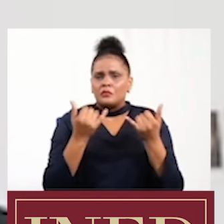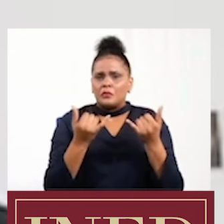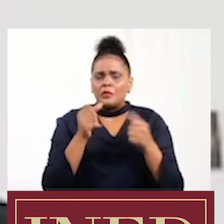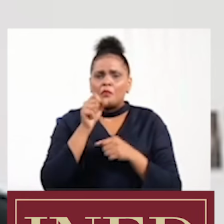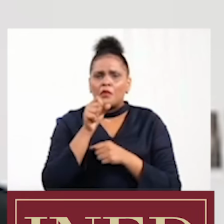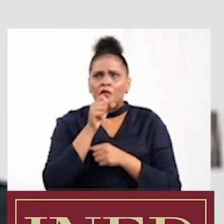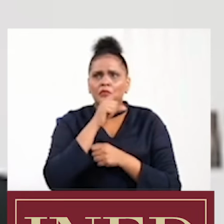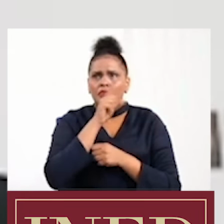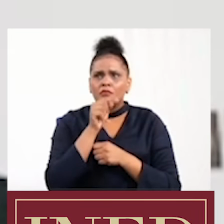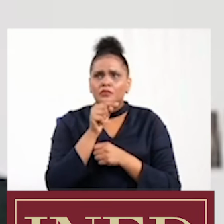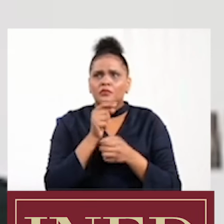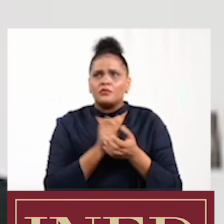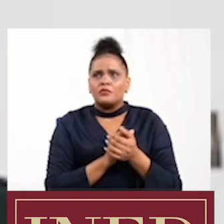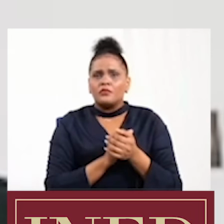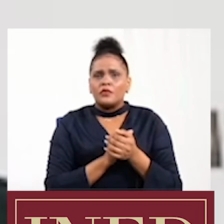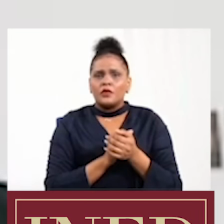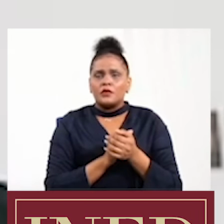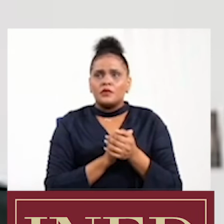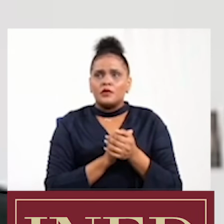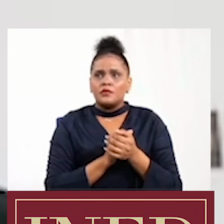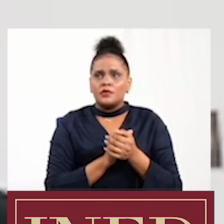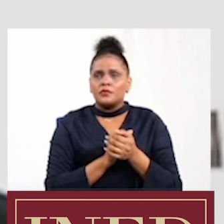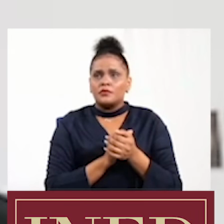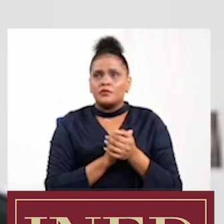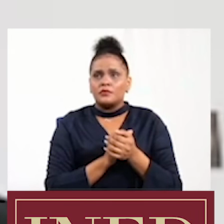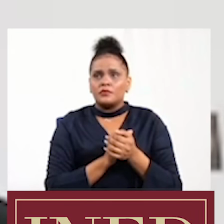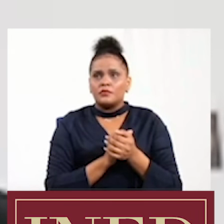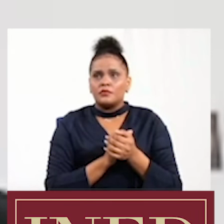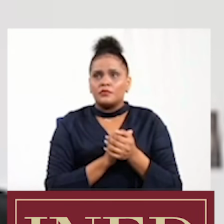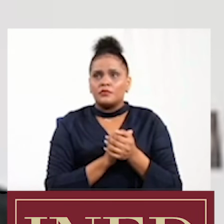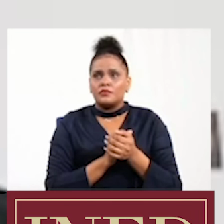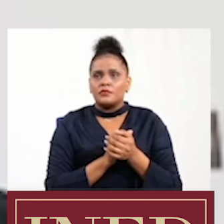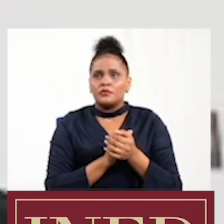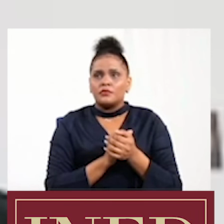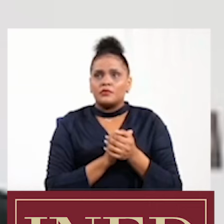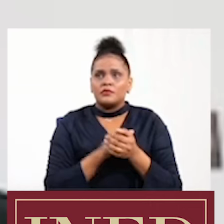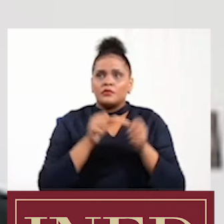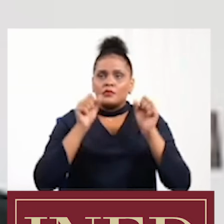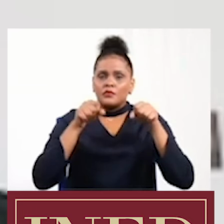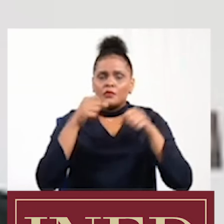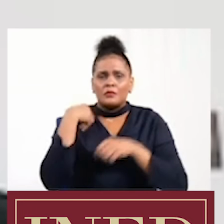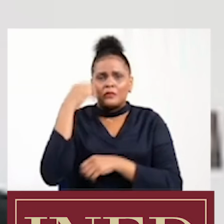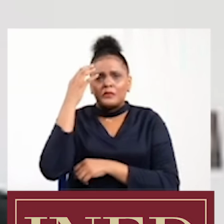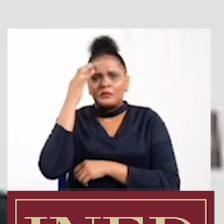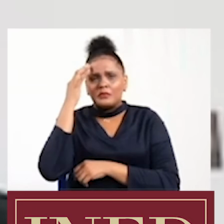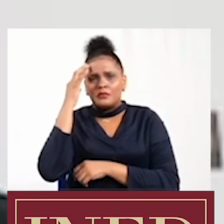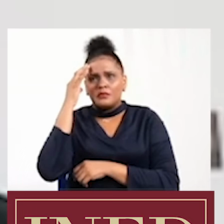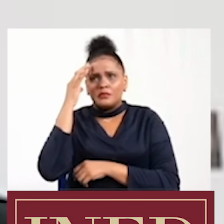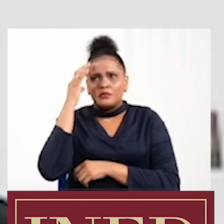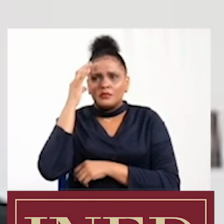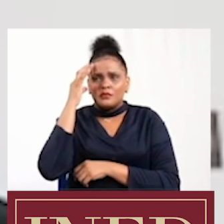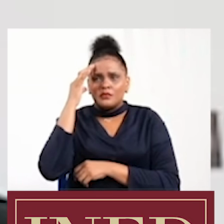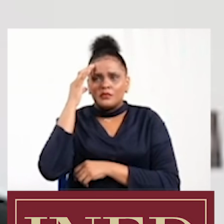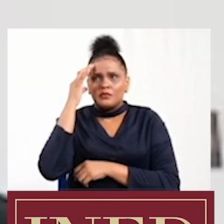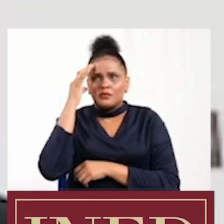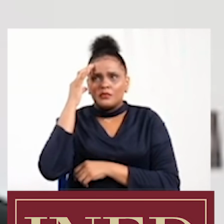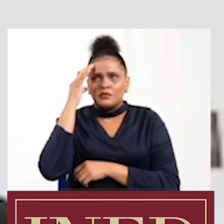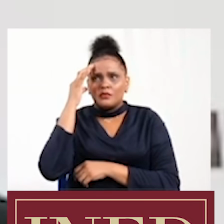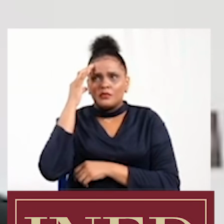castillo desde la provincia de chiriquí nos escribe y él está un poco preocupado porque él